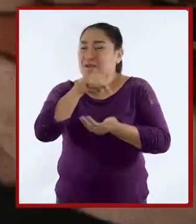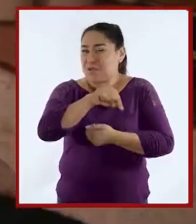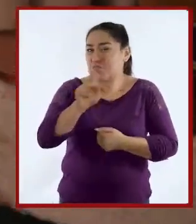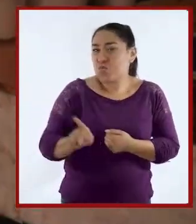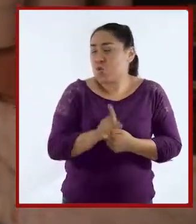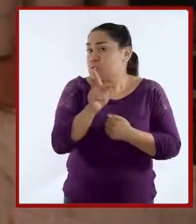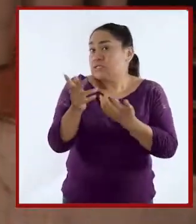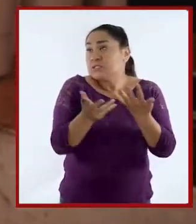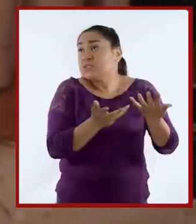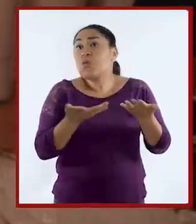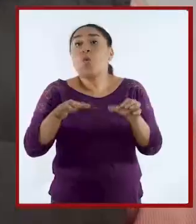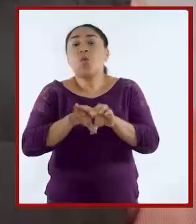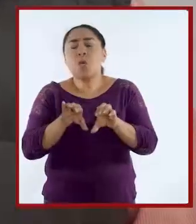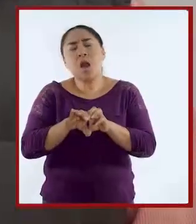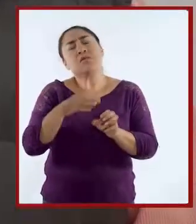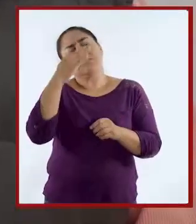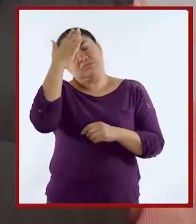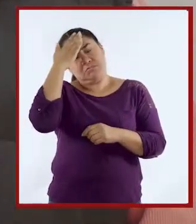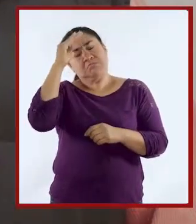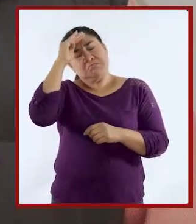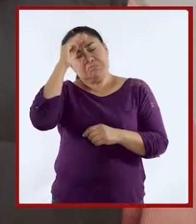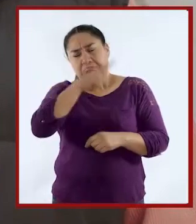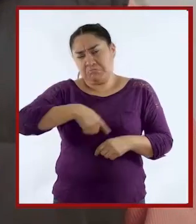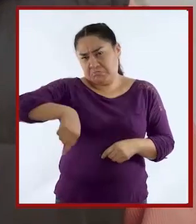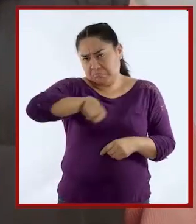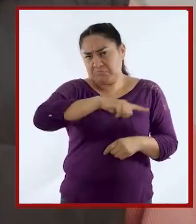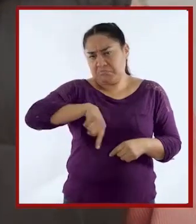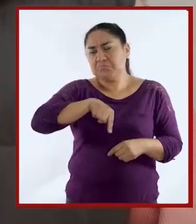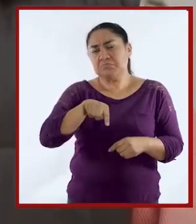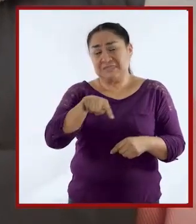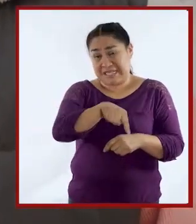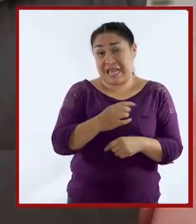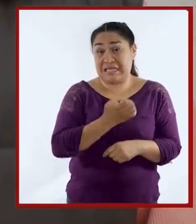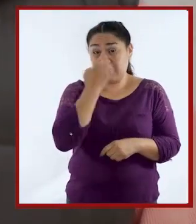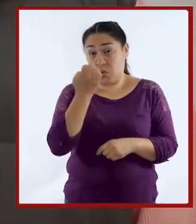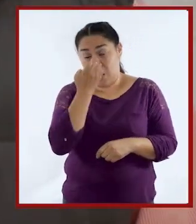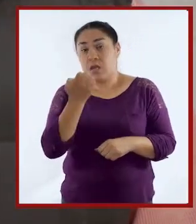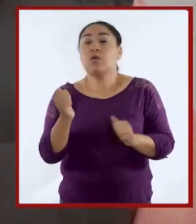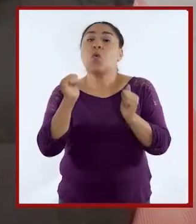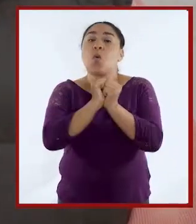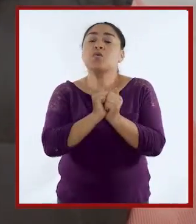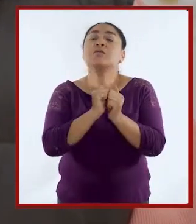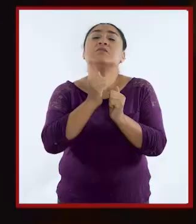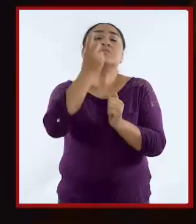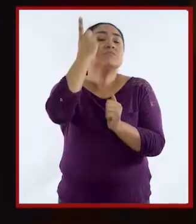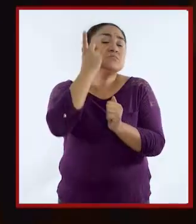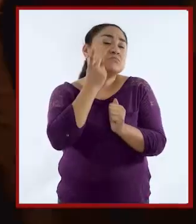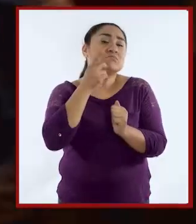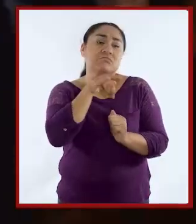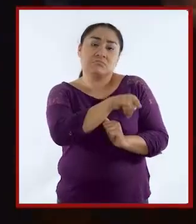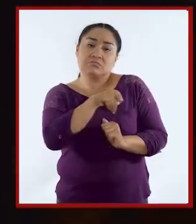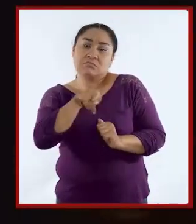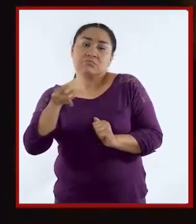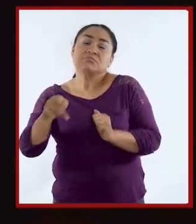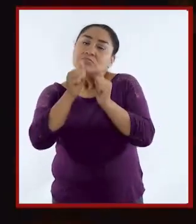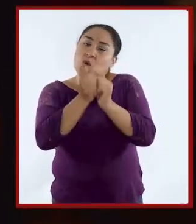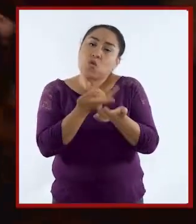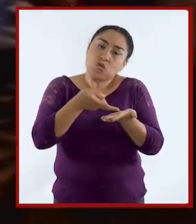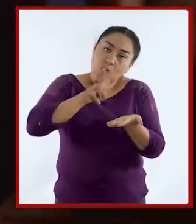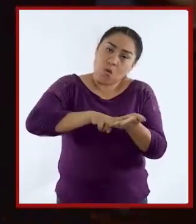este poblado. Entonces nosotros hemos convertido también la misma escuela en albergue.